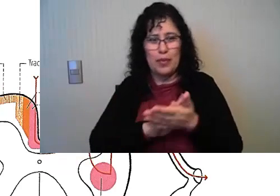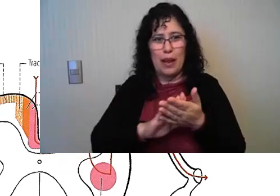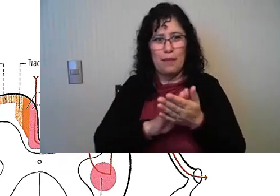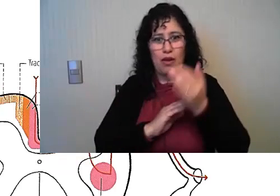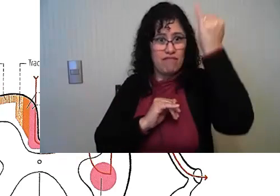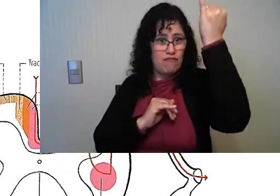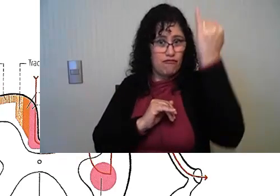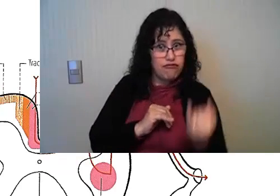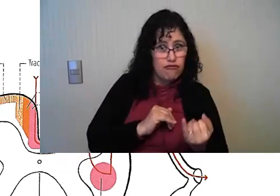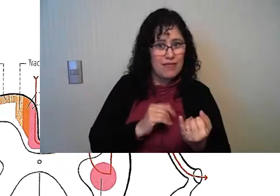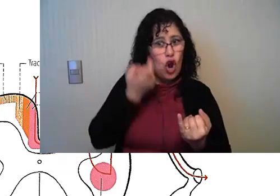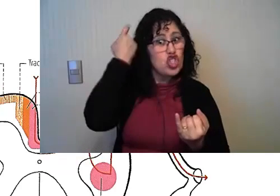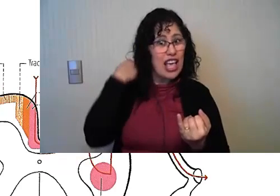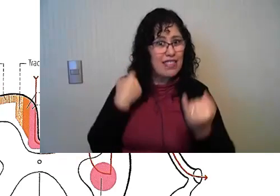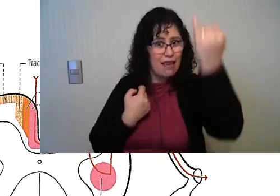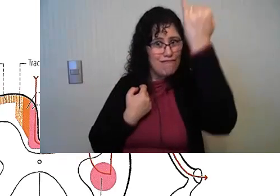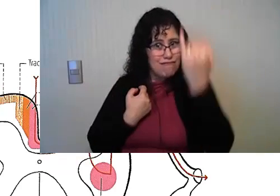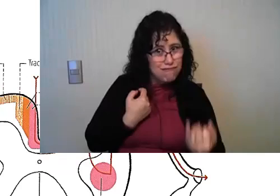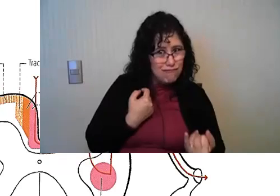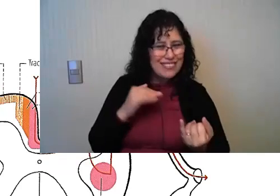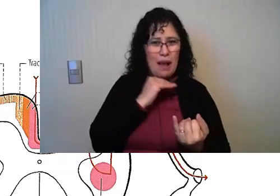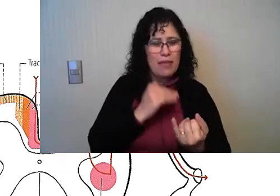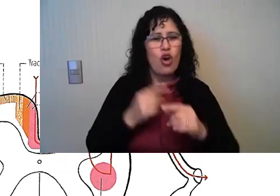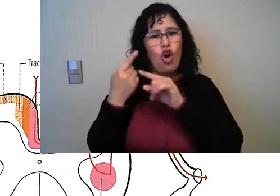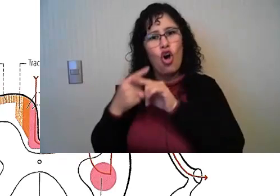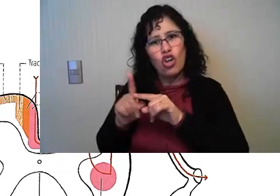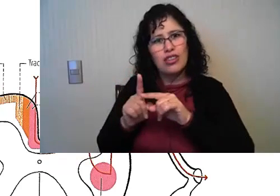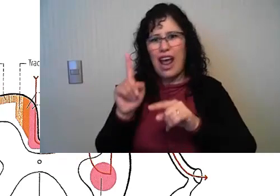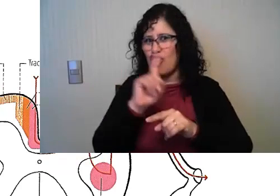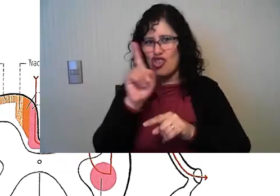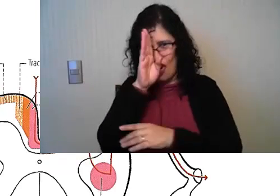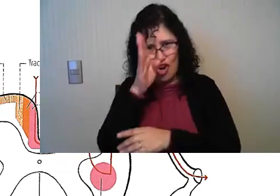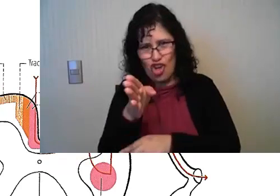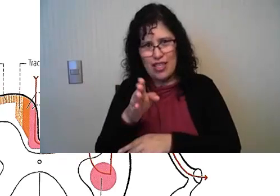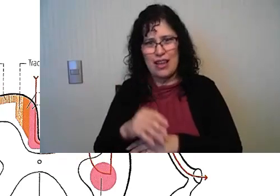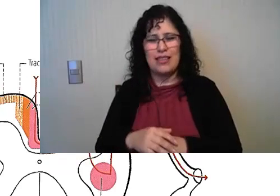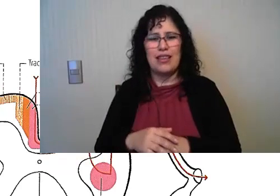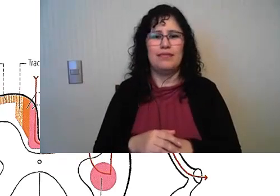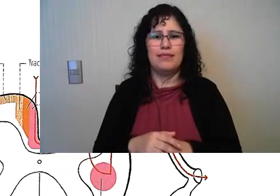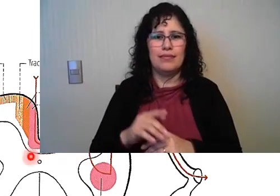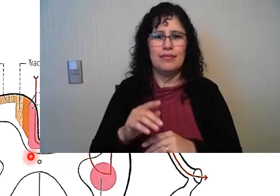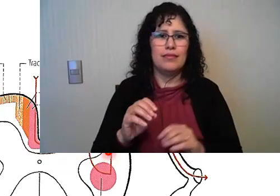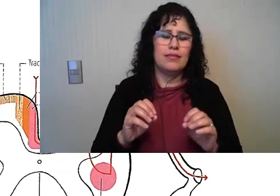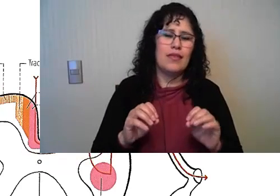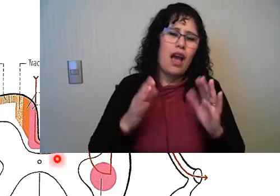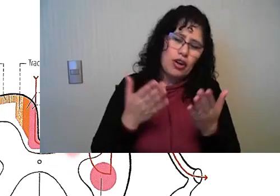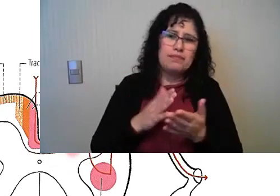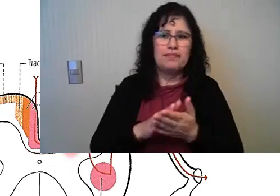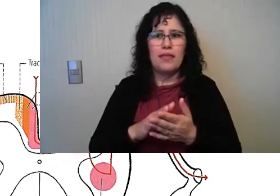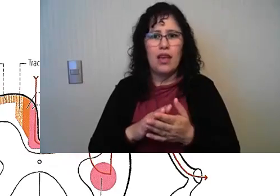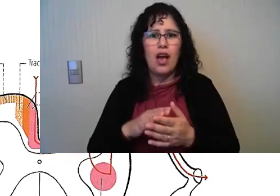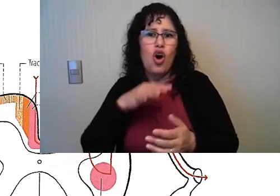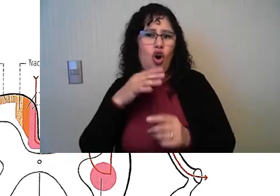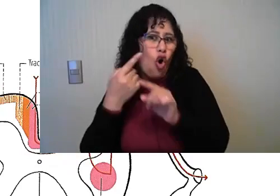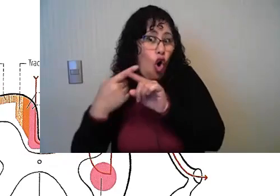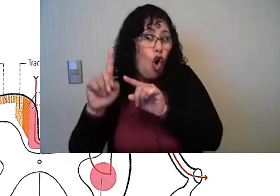que es consciente, y la otra de una forma indirecta, ¿ya? Es decir, utilizan otra neurona